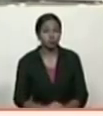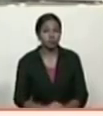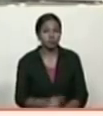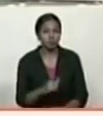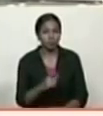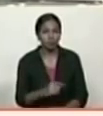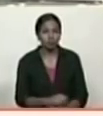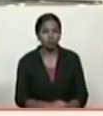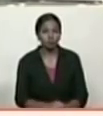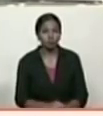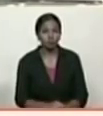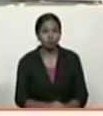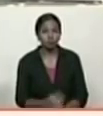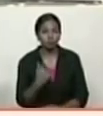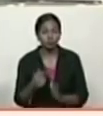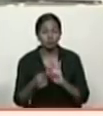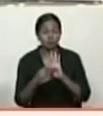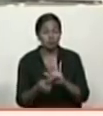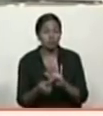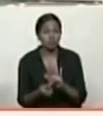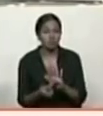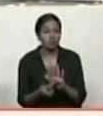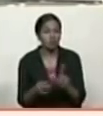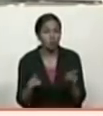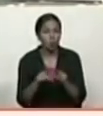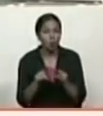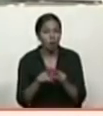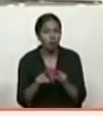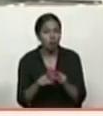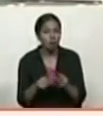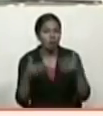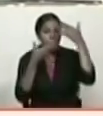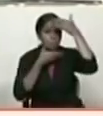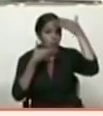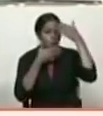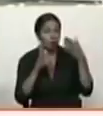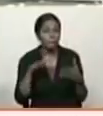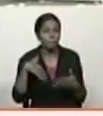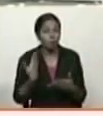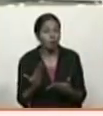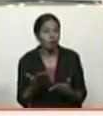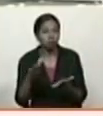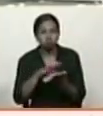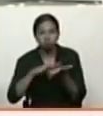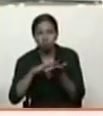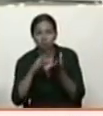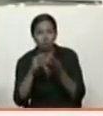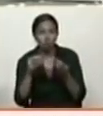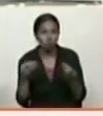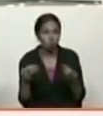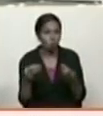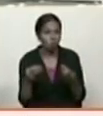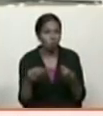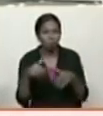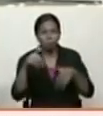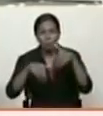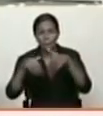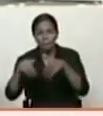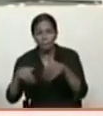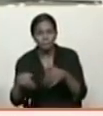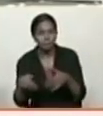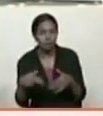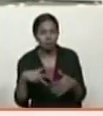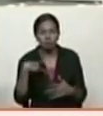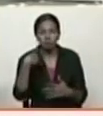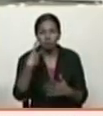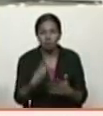Occidental, el Frente Polisario, como el Reino de Marruecos puedan resolver esto por la vía de la diplomacia, por la vía de la